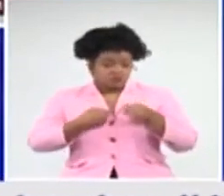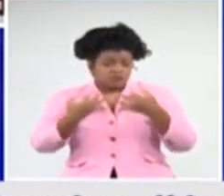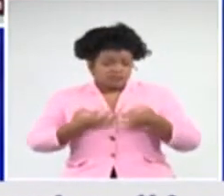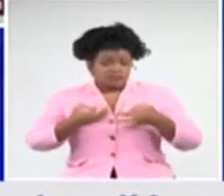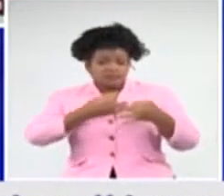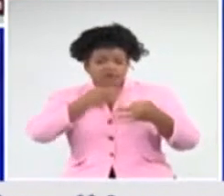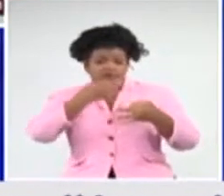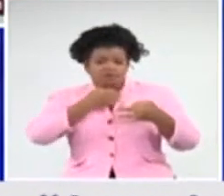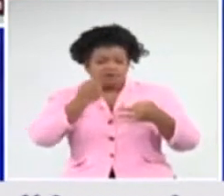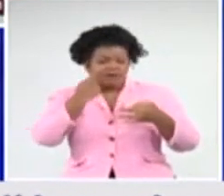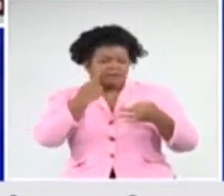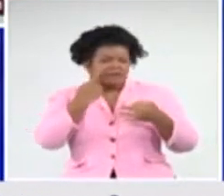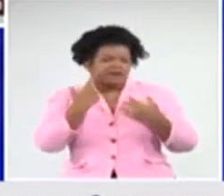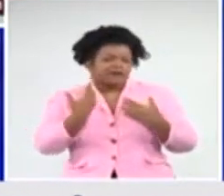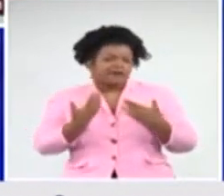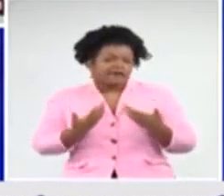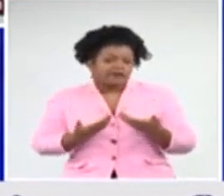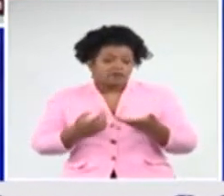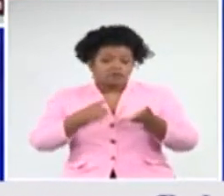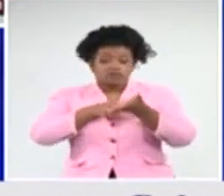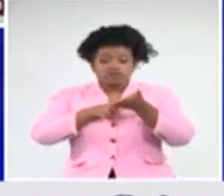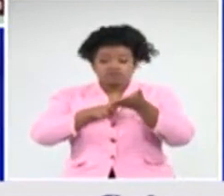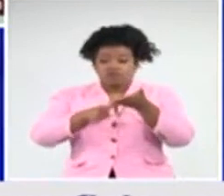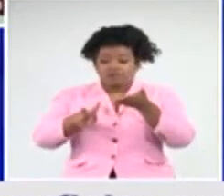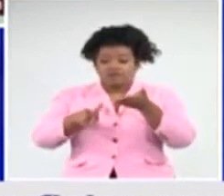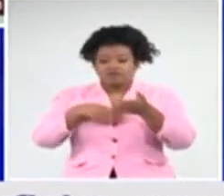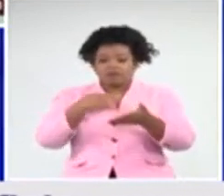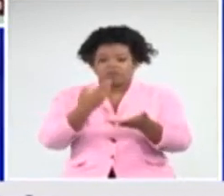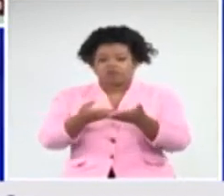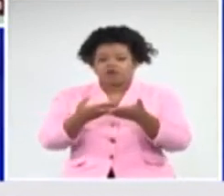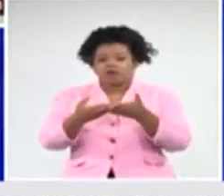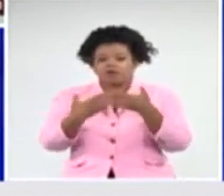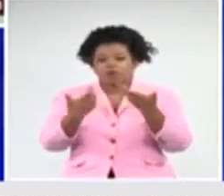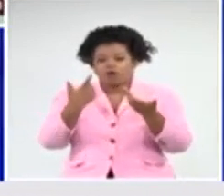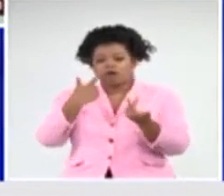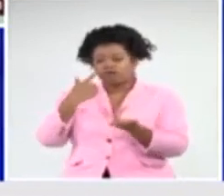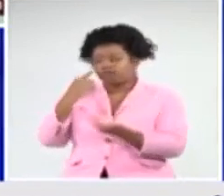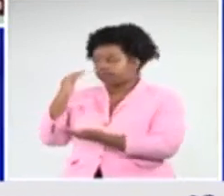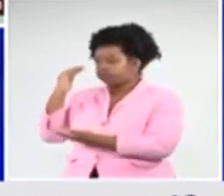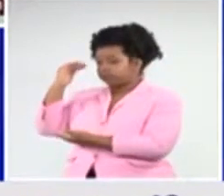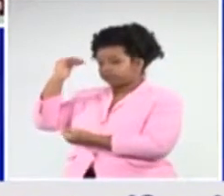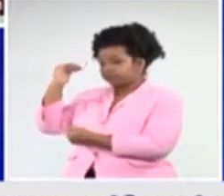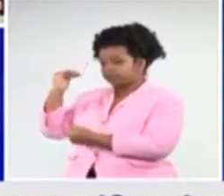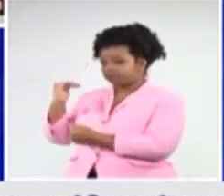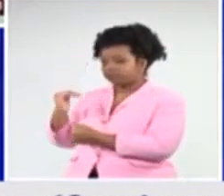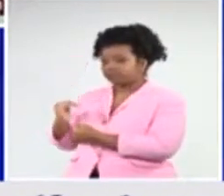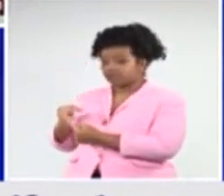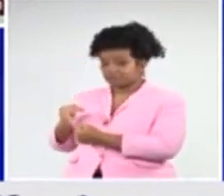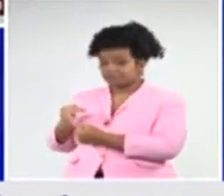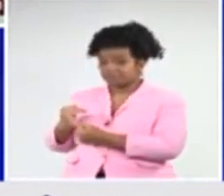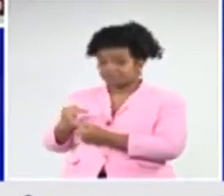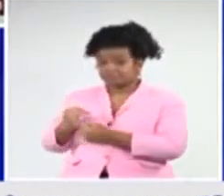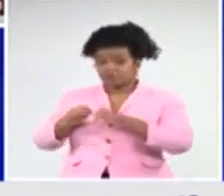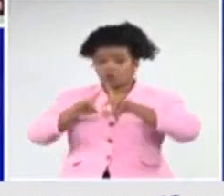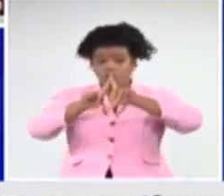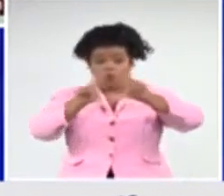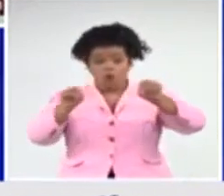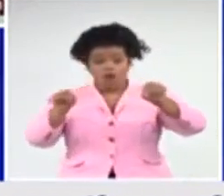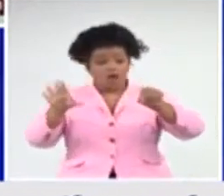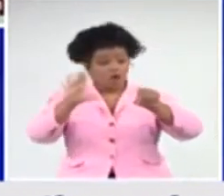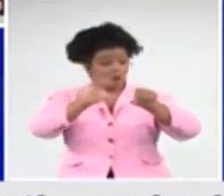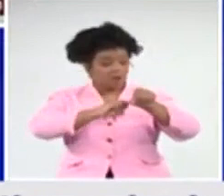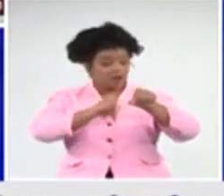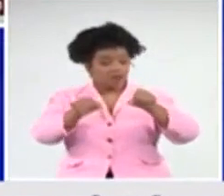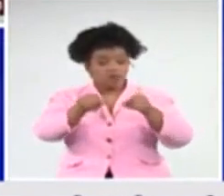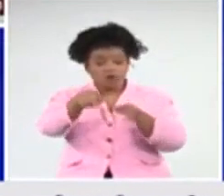vamos a ver el comportamiento de las muestras por provincia. Ahí tienen que de todas las provincias y el municipio especial